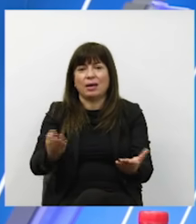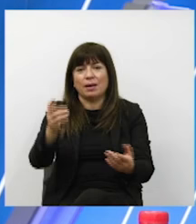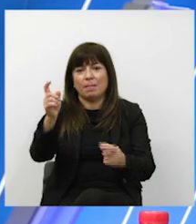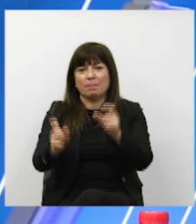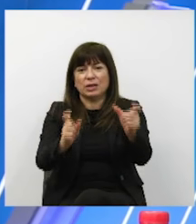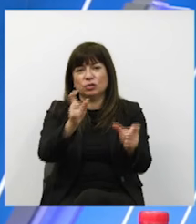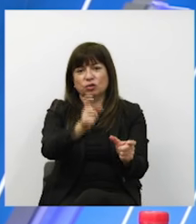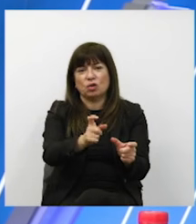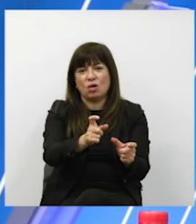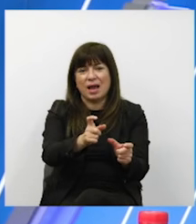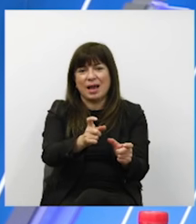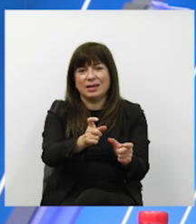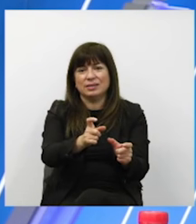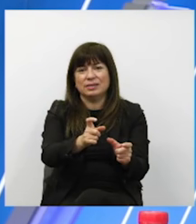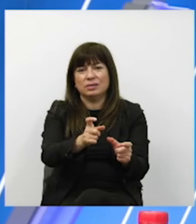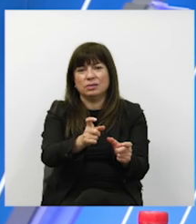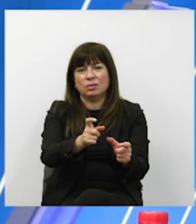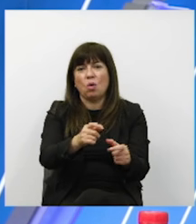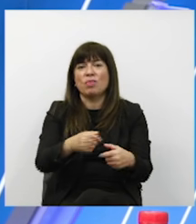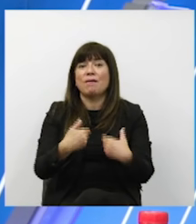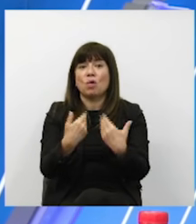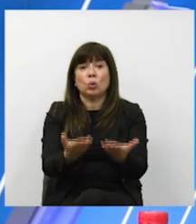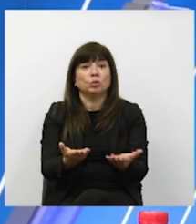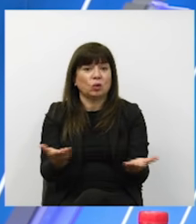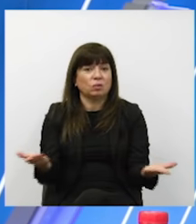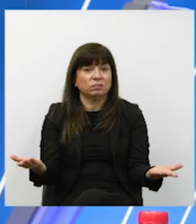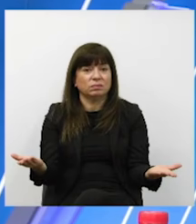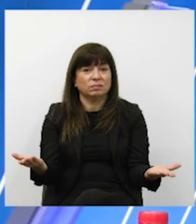más regresivo el IVA, le pueda llegar a lo mejor